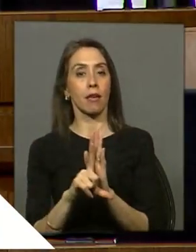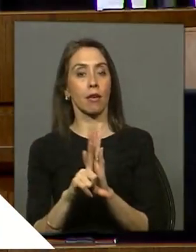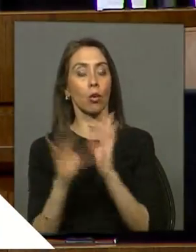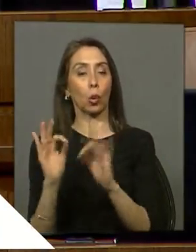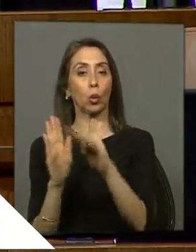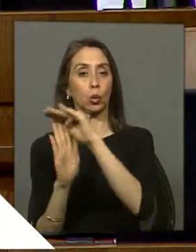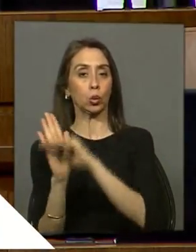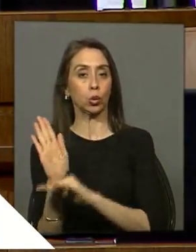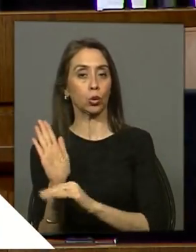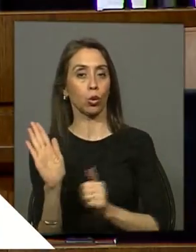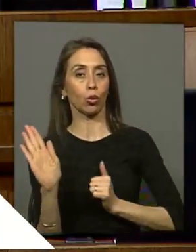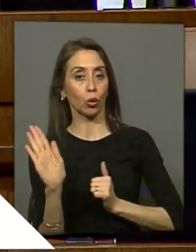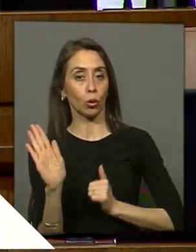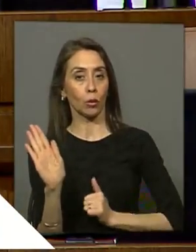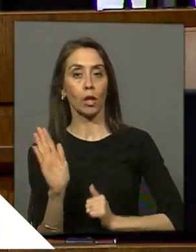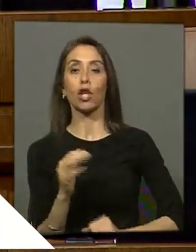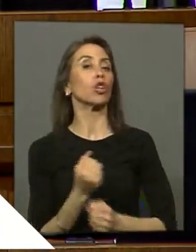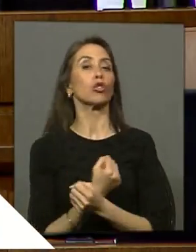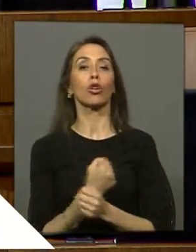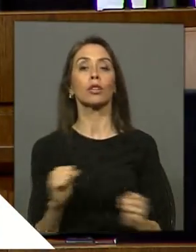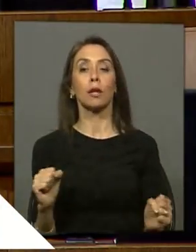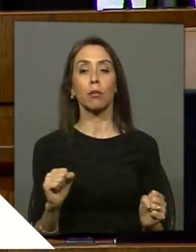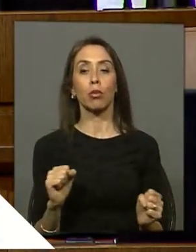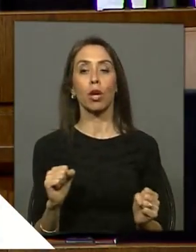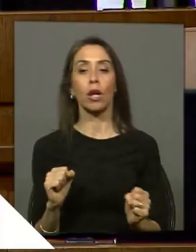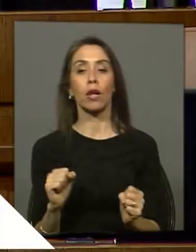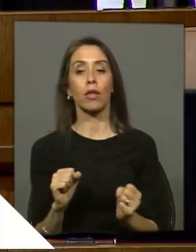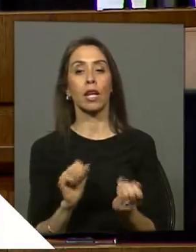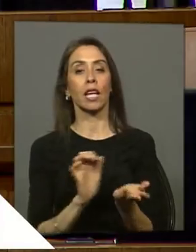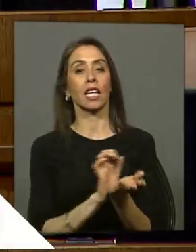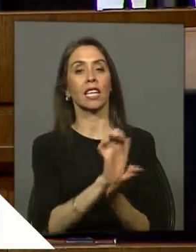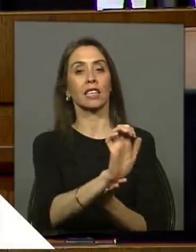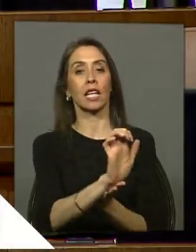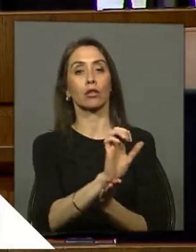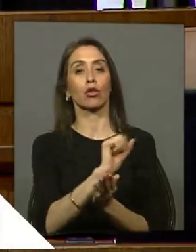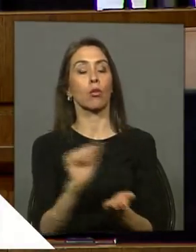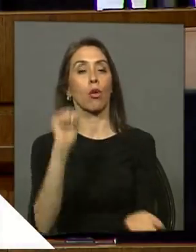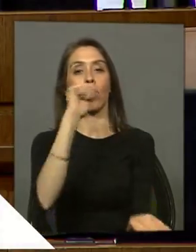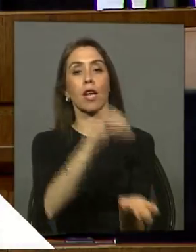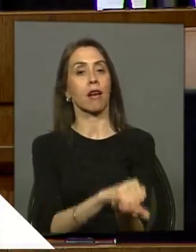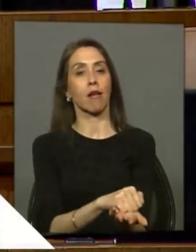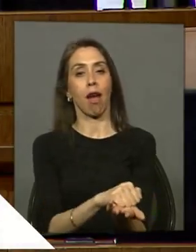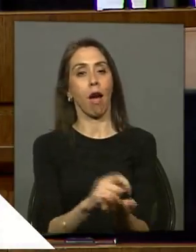no es posible hacer este tipo de rechazos este tipo de reclamos